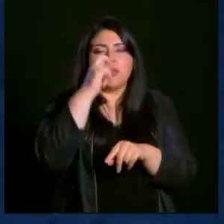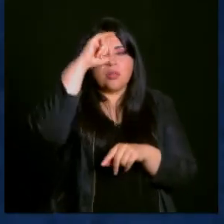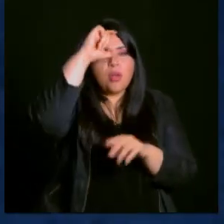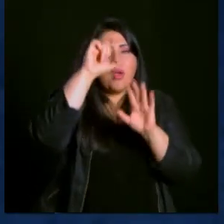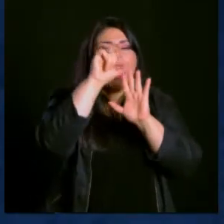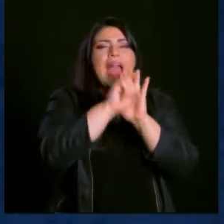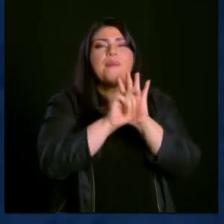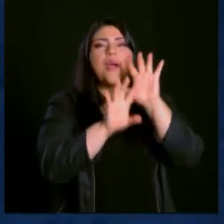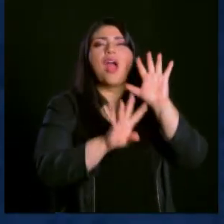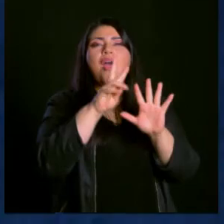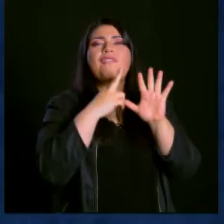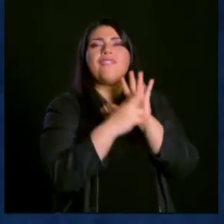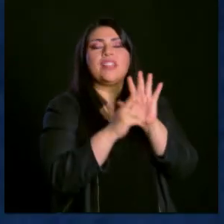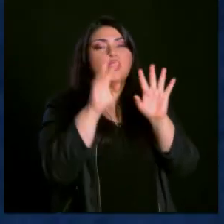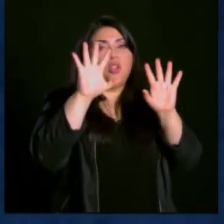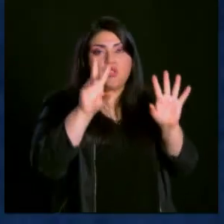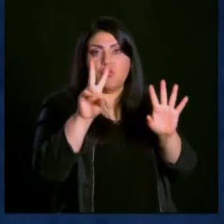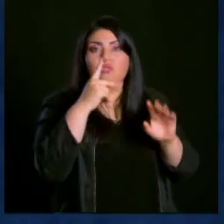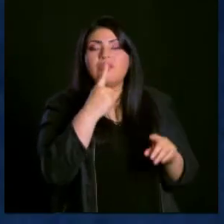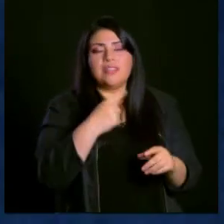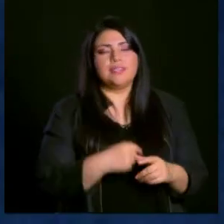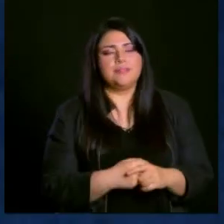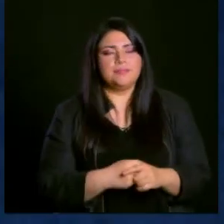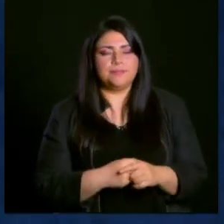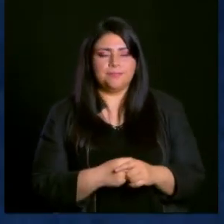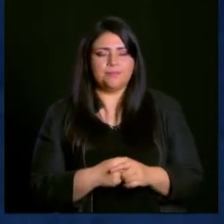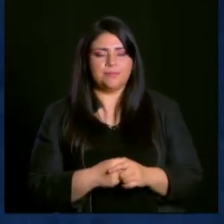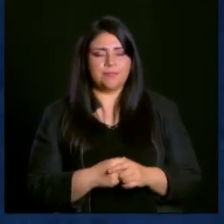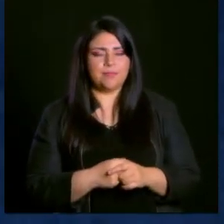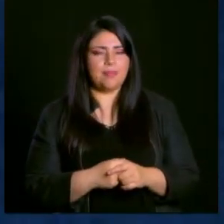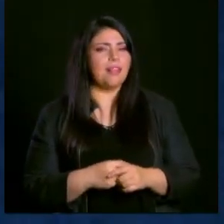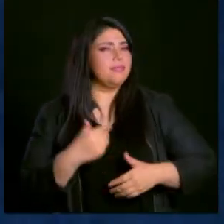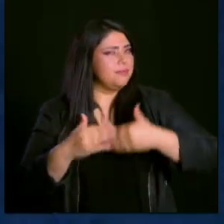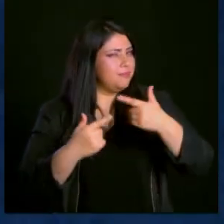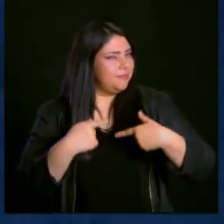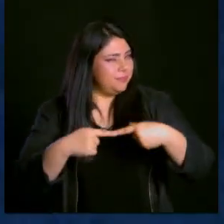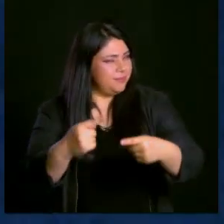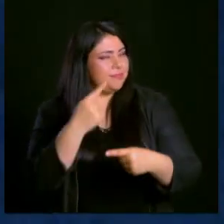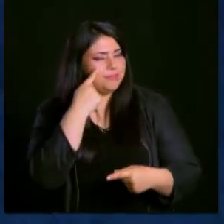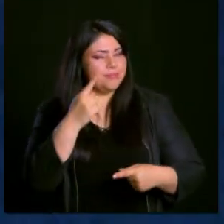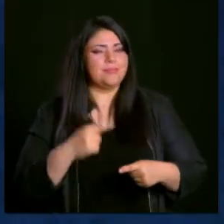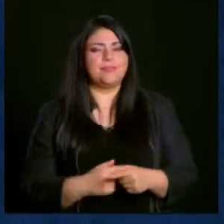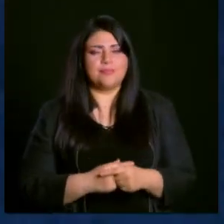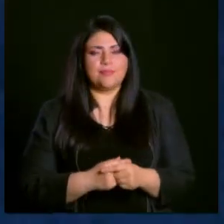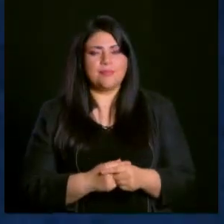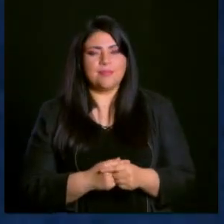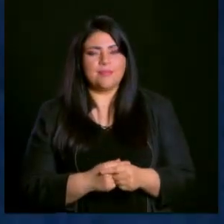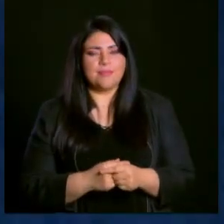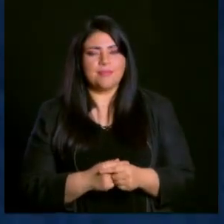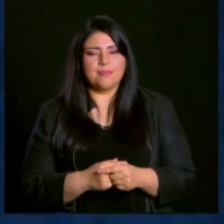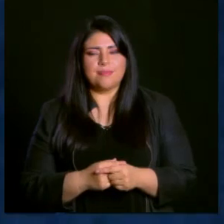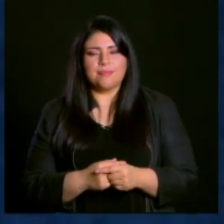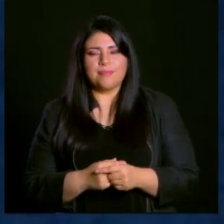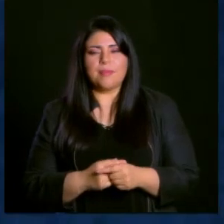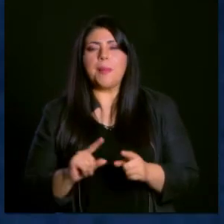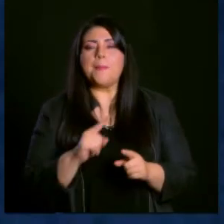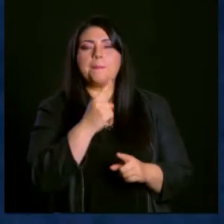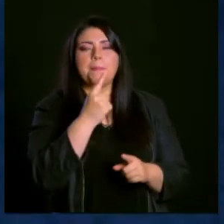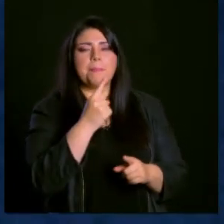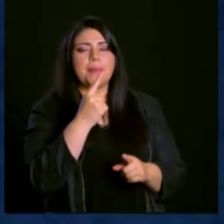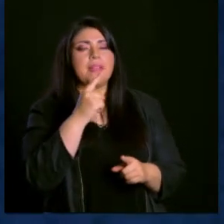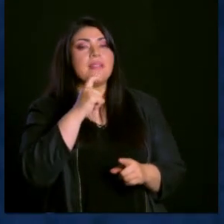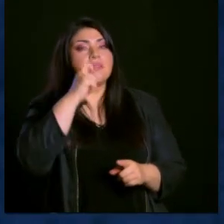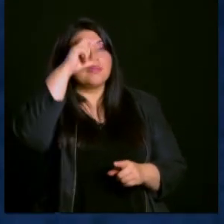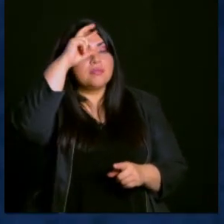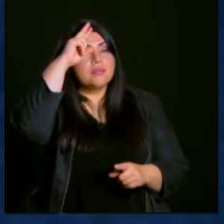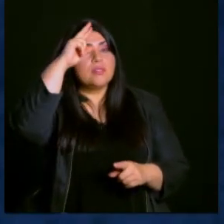14 verso 2 y después ya regresamos la primera Corintios 2 pero mira qué interesante lo que dice primera Corintios 14